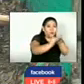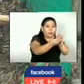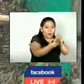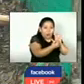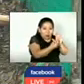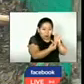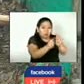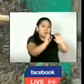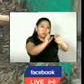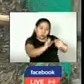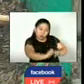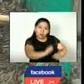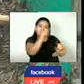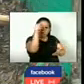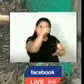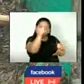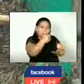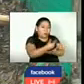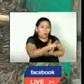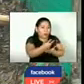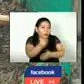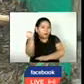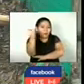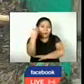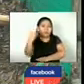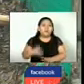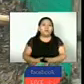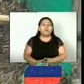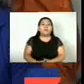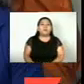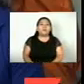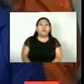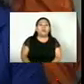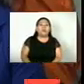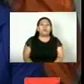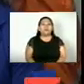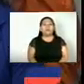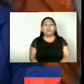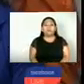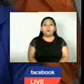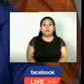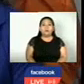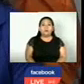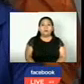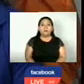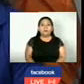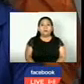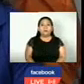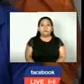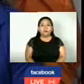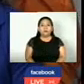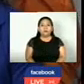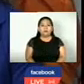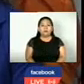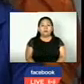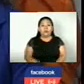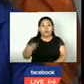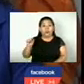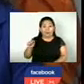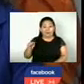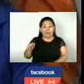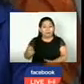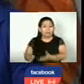capacitados para atender este tipo de emergencias cuando se dio el incendio ellos estaban también